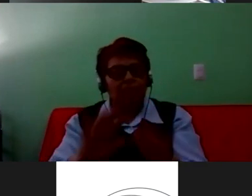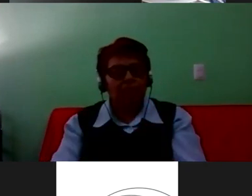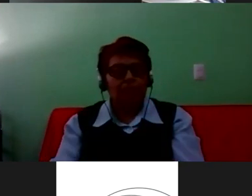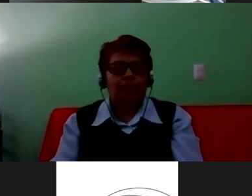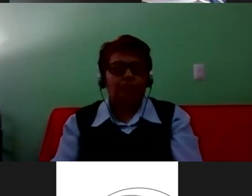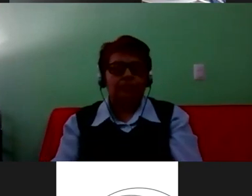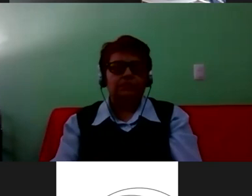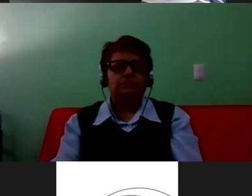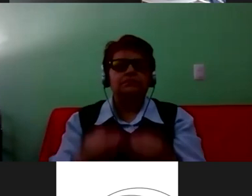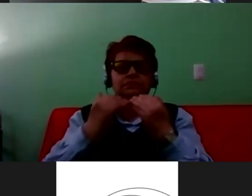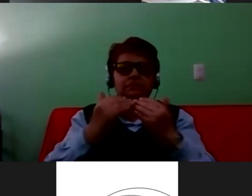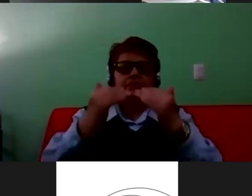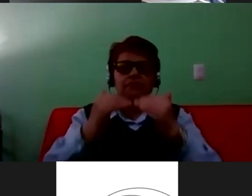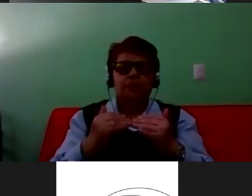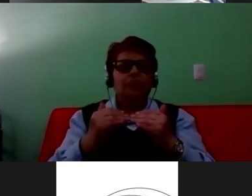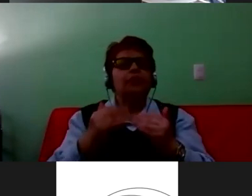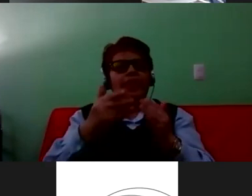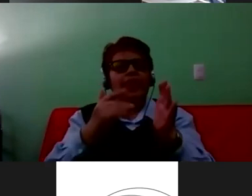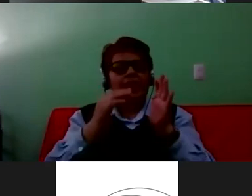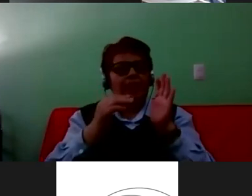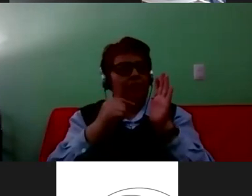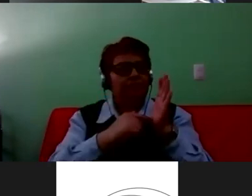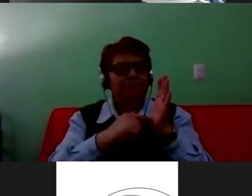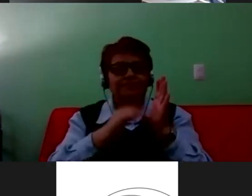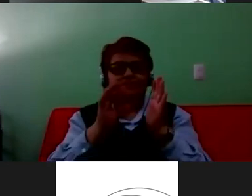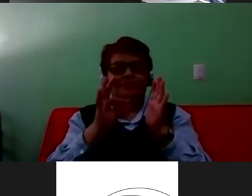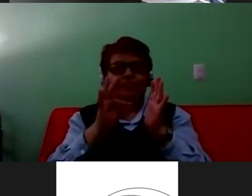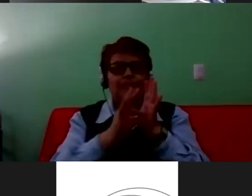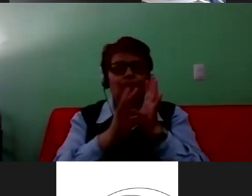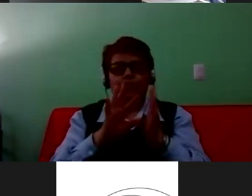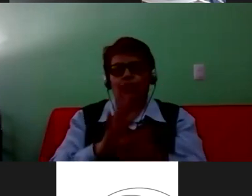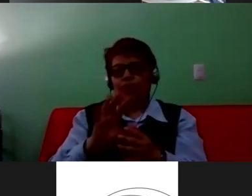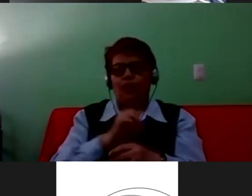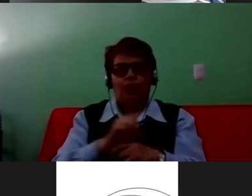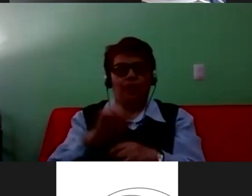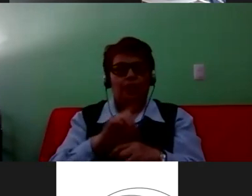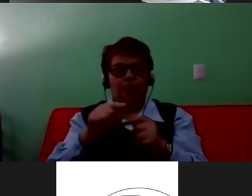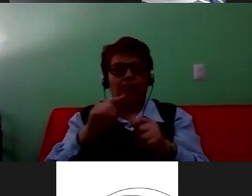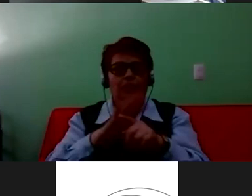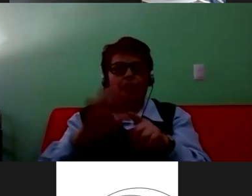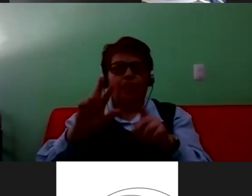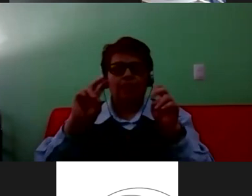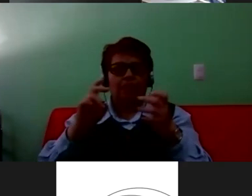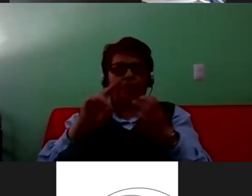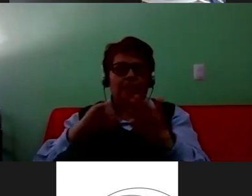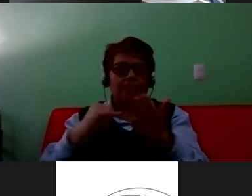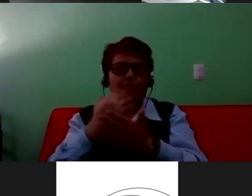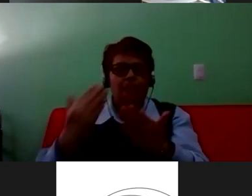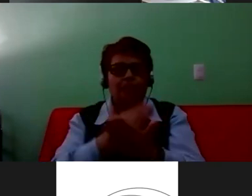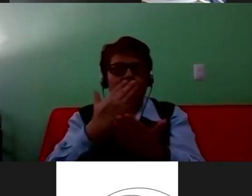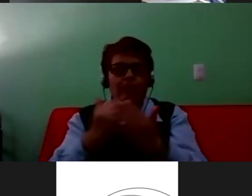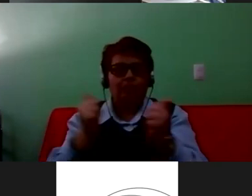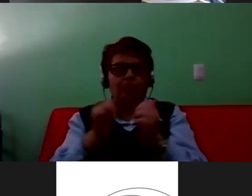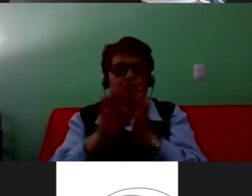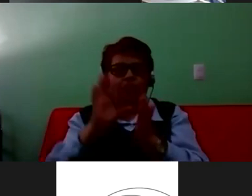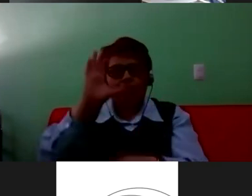Por instrucciones de la Presidencia se pone a consideración el desahogo del punto 5 del orden del día relativo al dictamen a la propuesta con punto de acuerdo